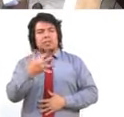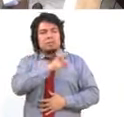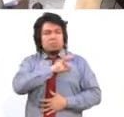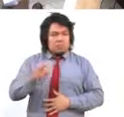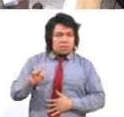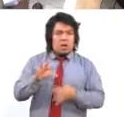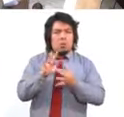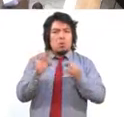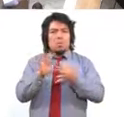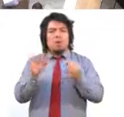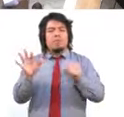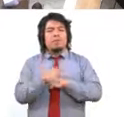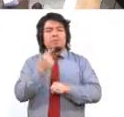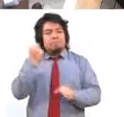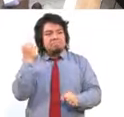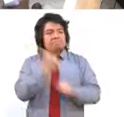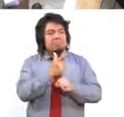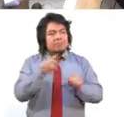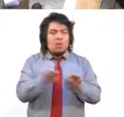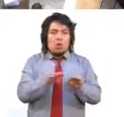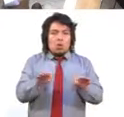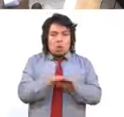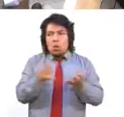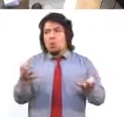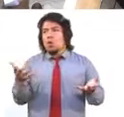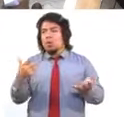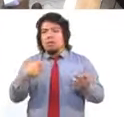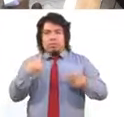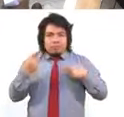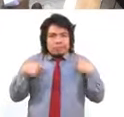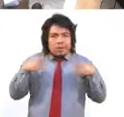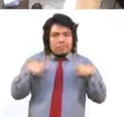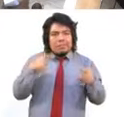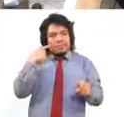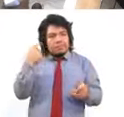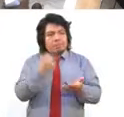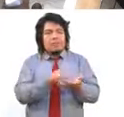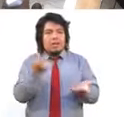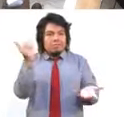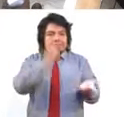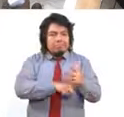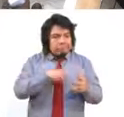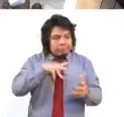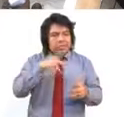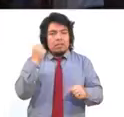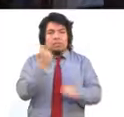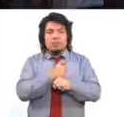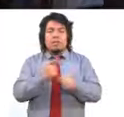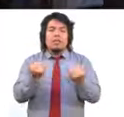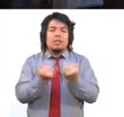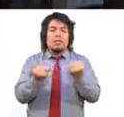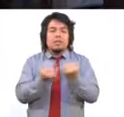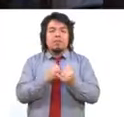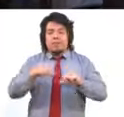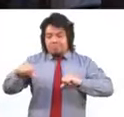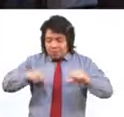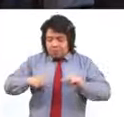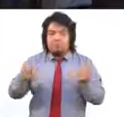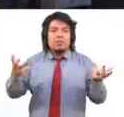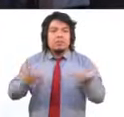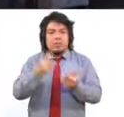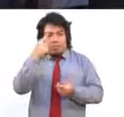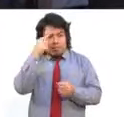un poquito más qué fue lo detectaron, cómo se dieron cuenta que están en esa situación, y también detallarnos un poco las acciones que se han implementado para estas